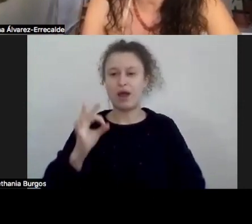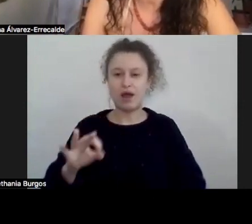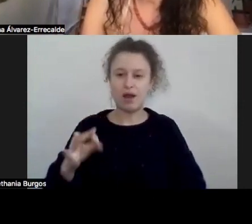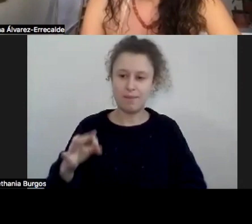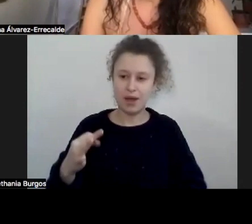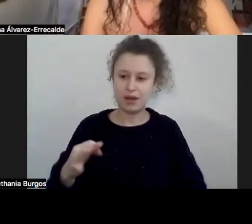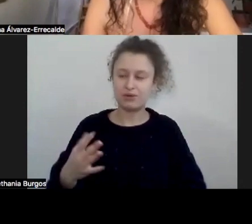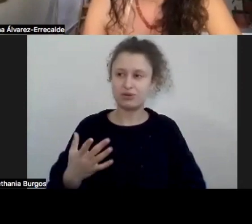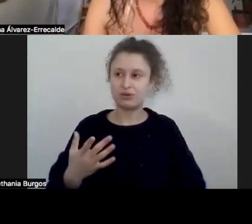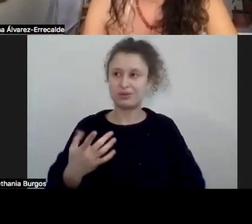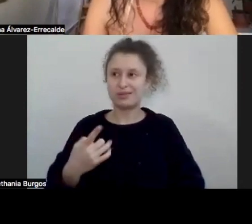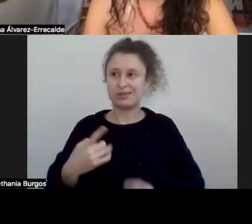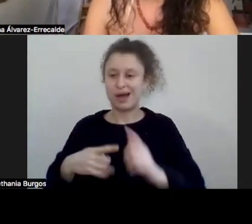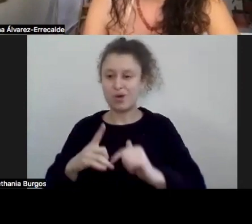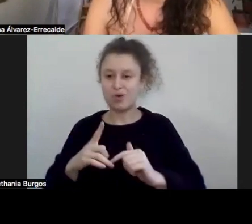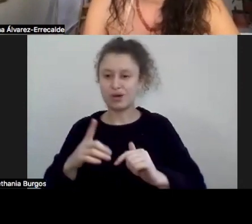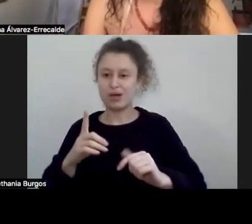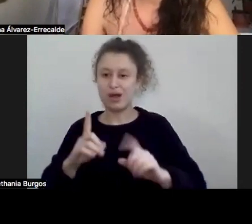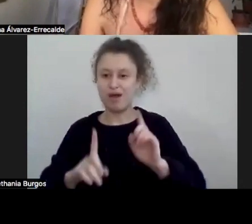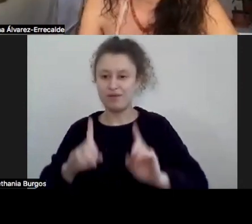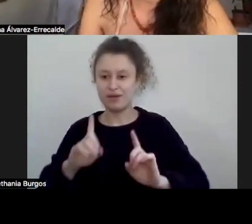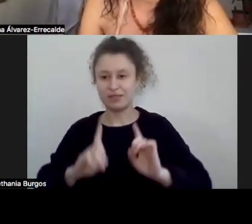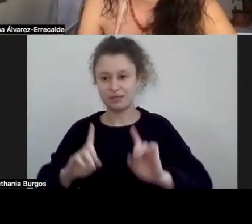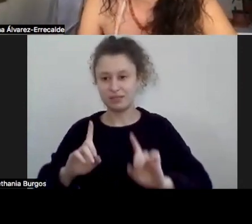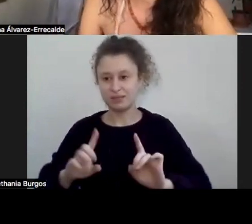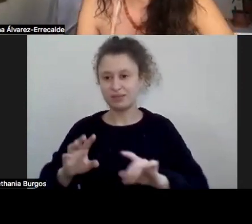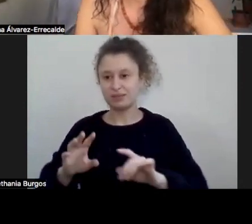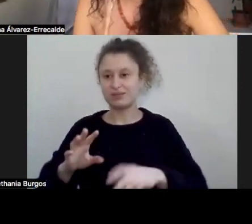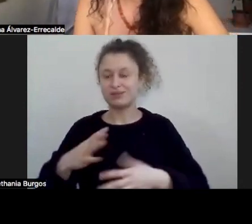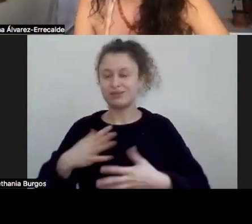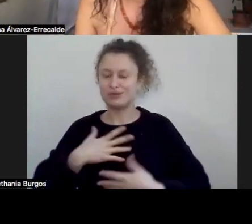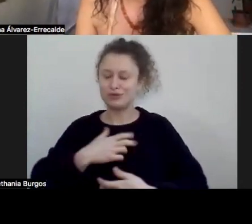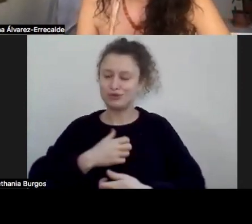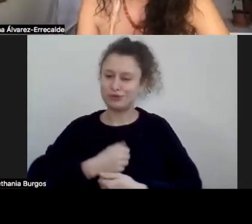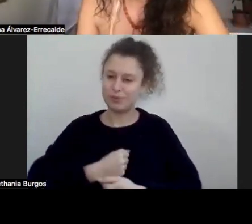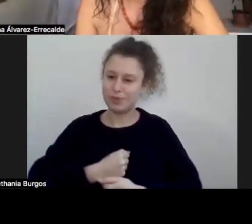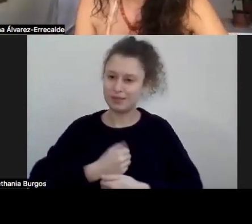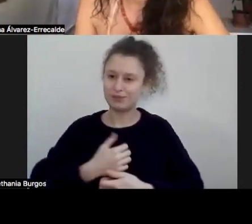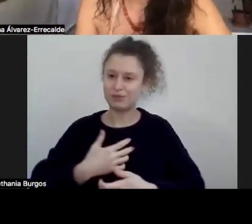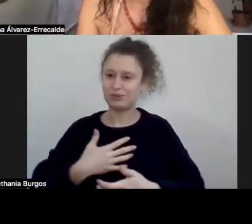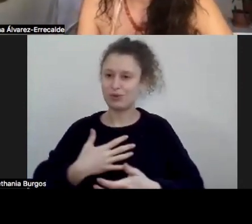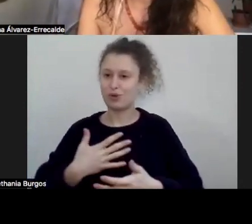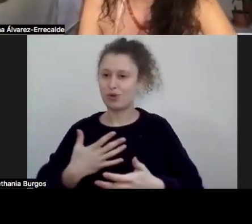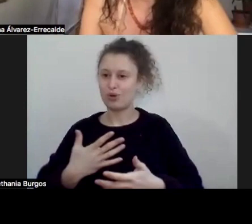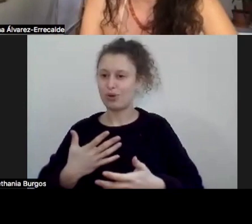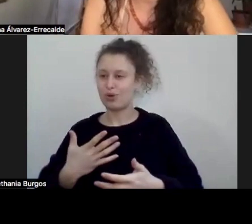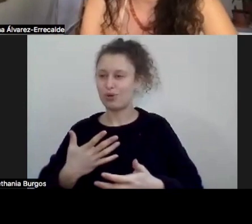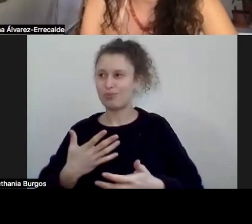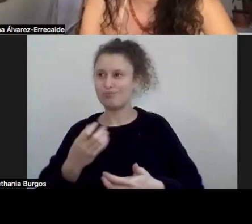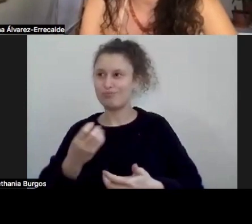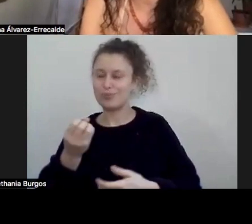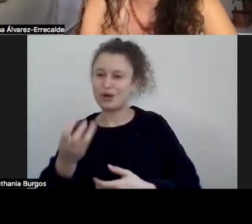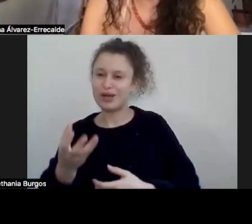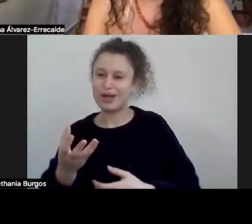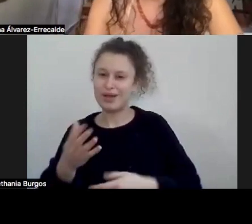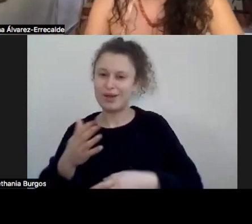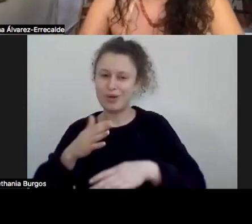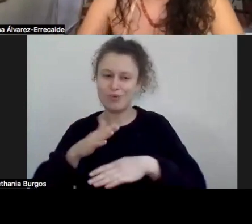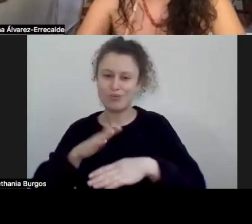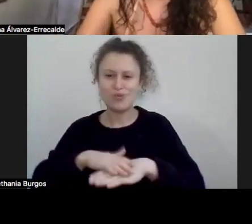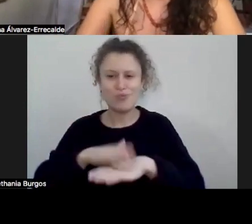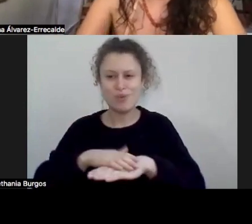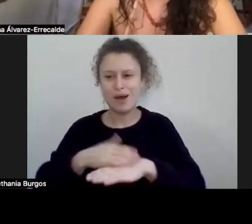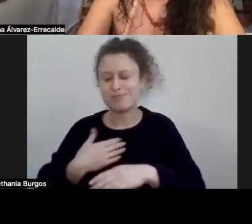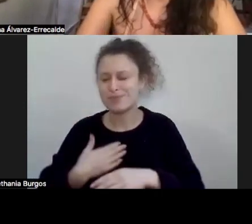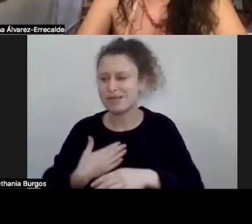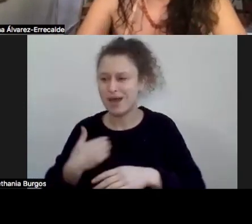mucha culpa por lo que ellos y ellas pueden, y el hermano o hermana con discapacidad no logra hacer, ¿no?